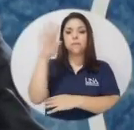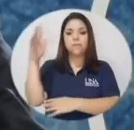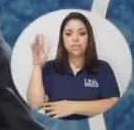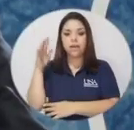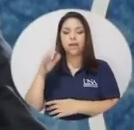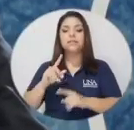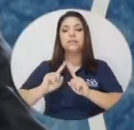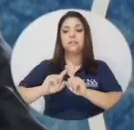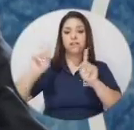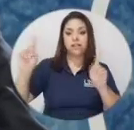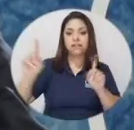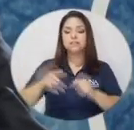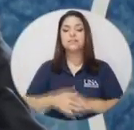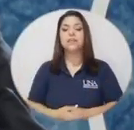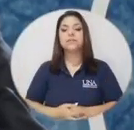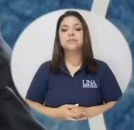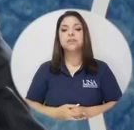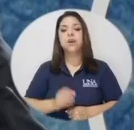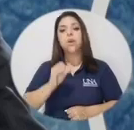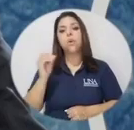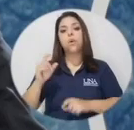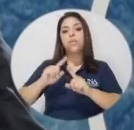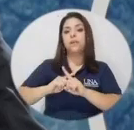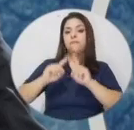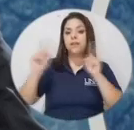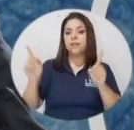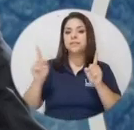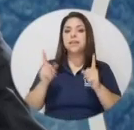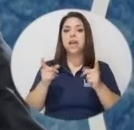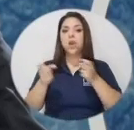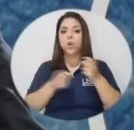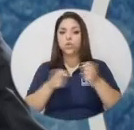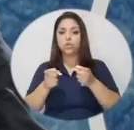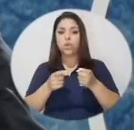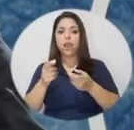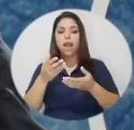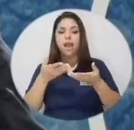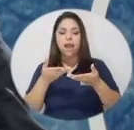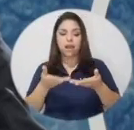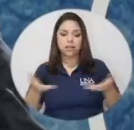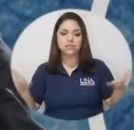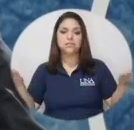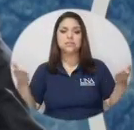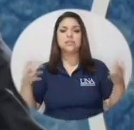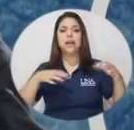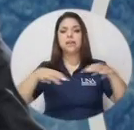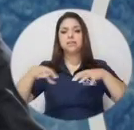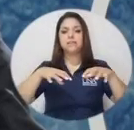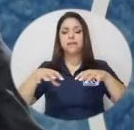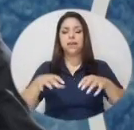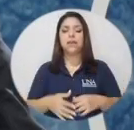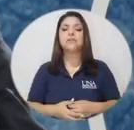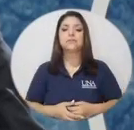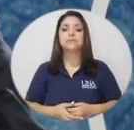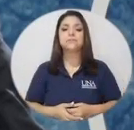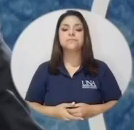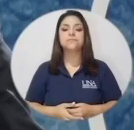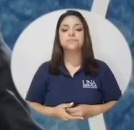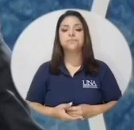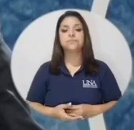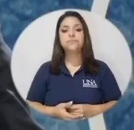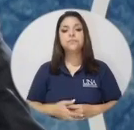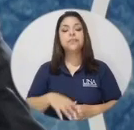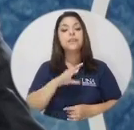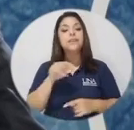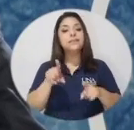nosotros, puede tener diferencias en control de ciertas actividades productivas, si hay algún tipo de decisión en